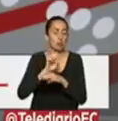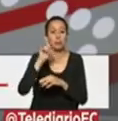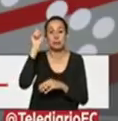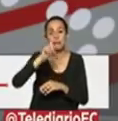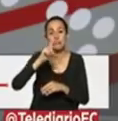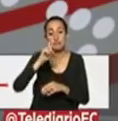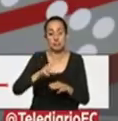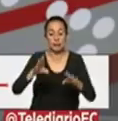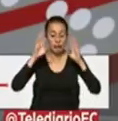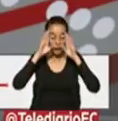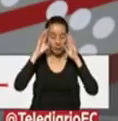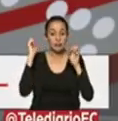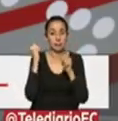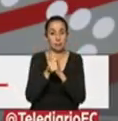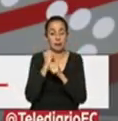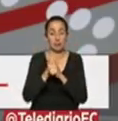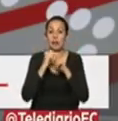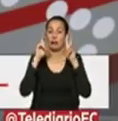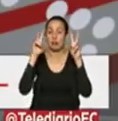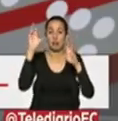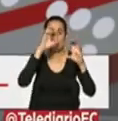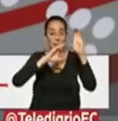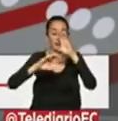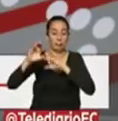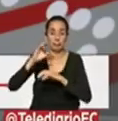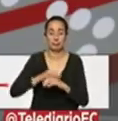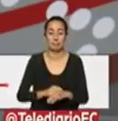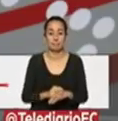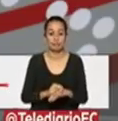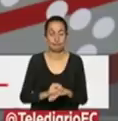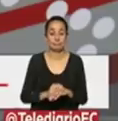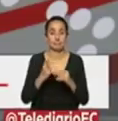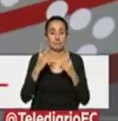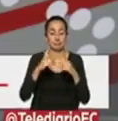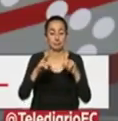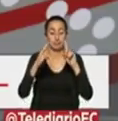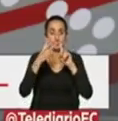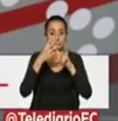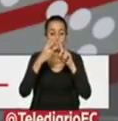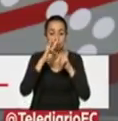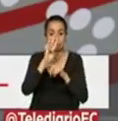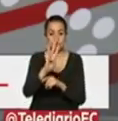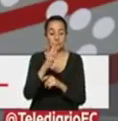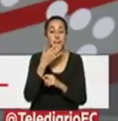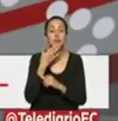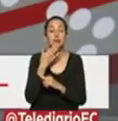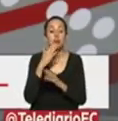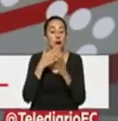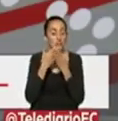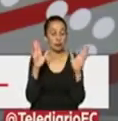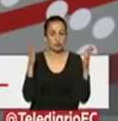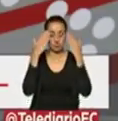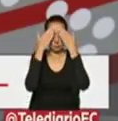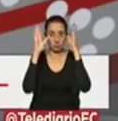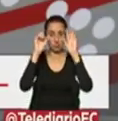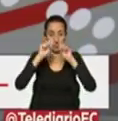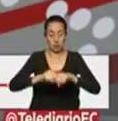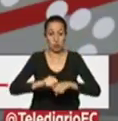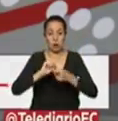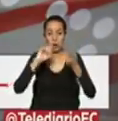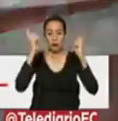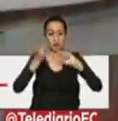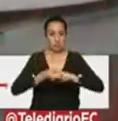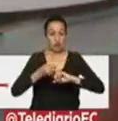asamblea que esté dispuesta a trabajar para buscar empleo. Y creo que se tiene que tener claridad también en tener la apertura necesaria para que si es que es